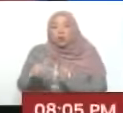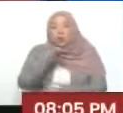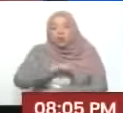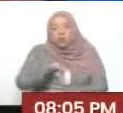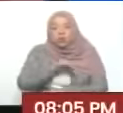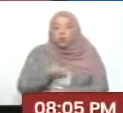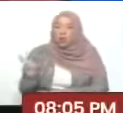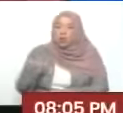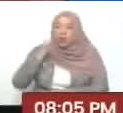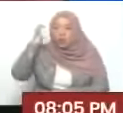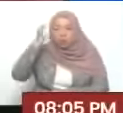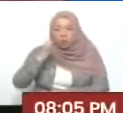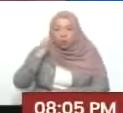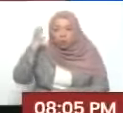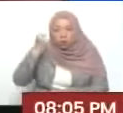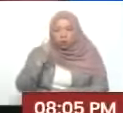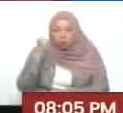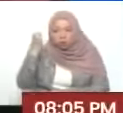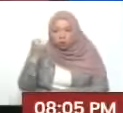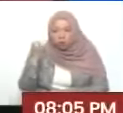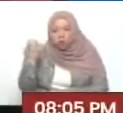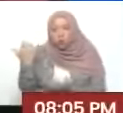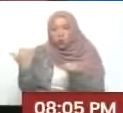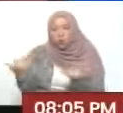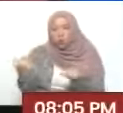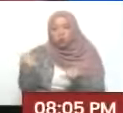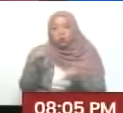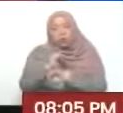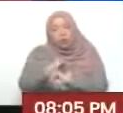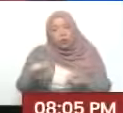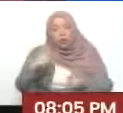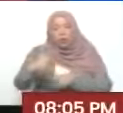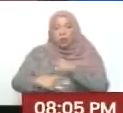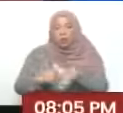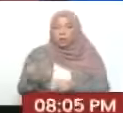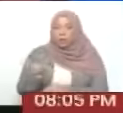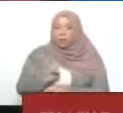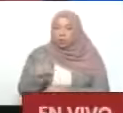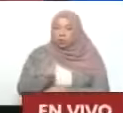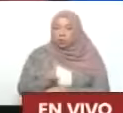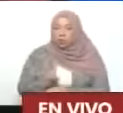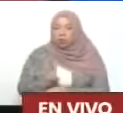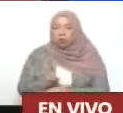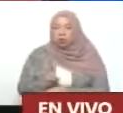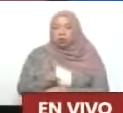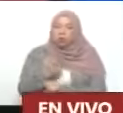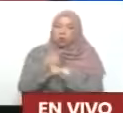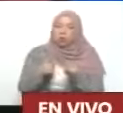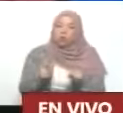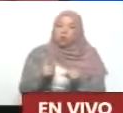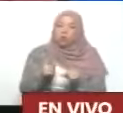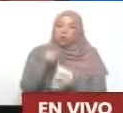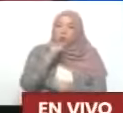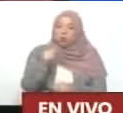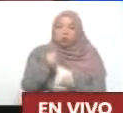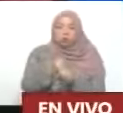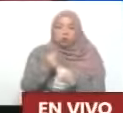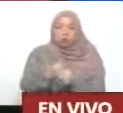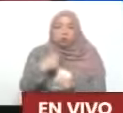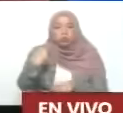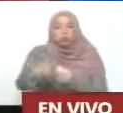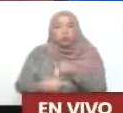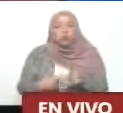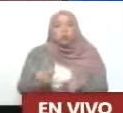europea, porque nosotros aquí estamos curados de espanto. Venezuela está curada de espanto, de franquismo, de fascismo,